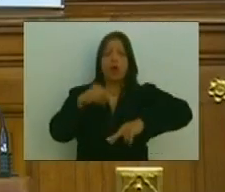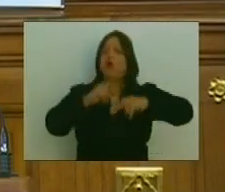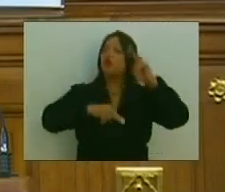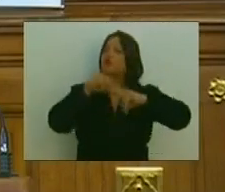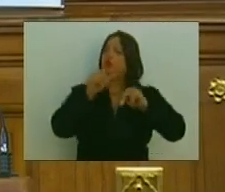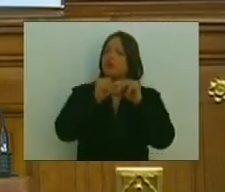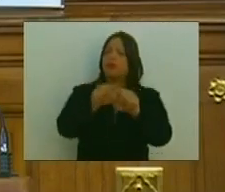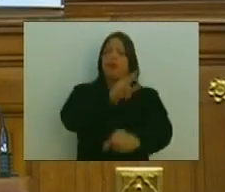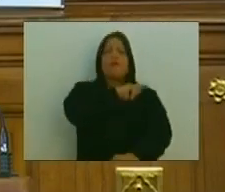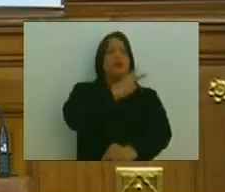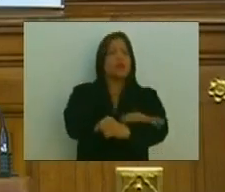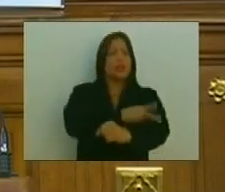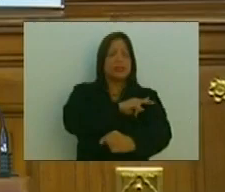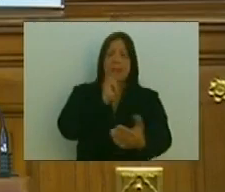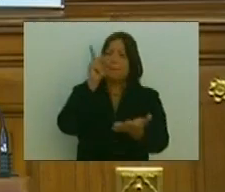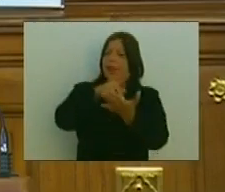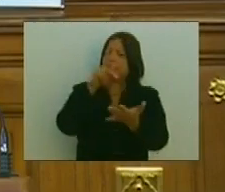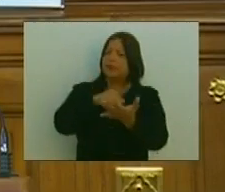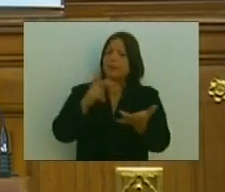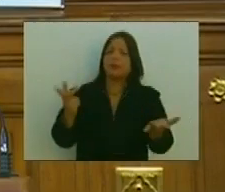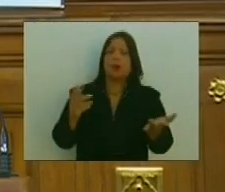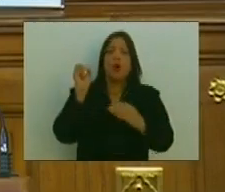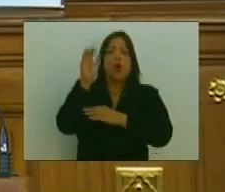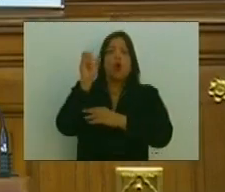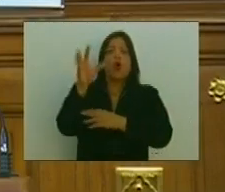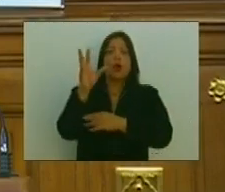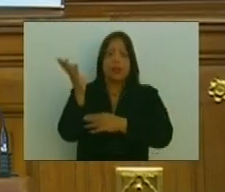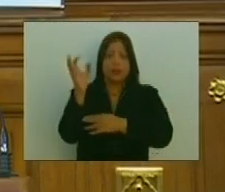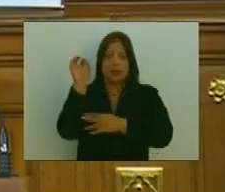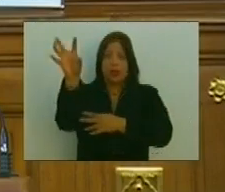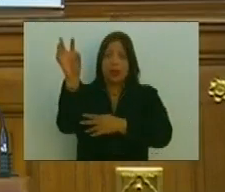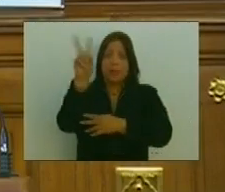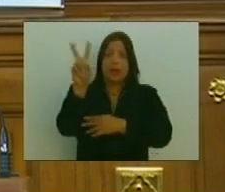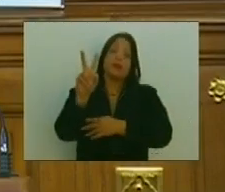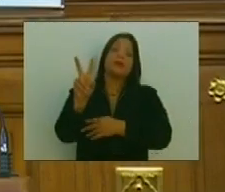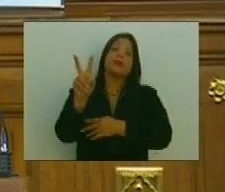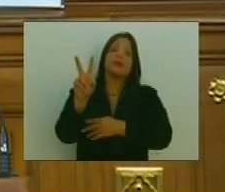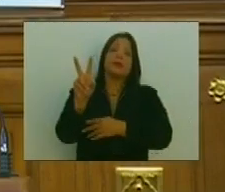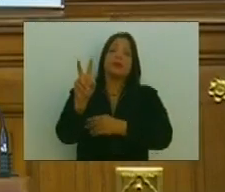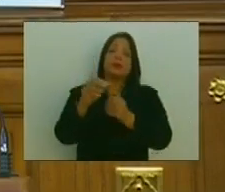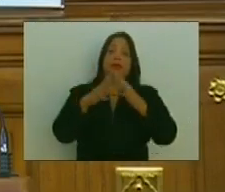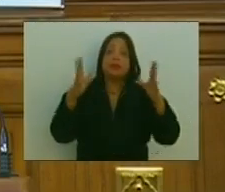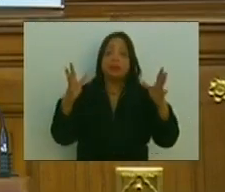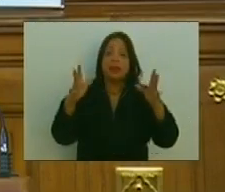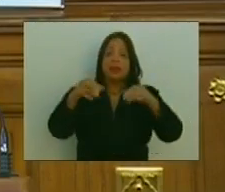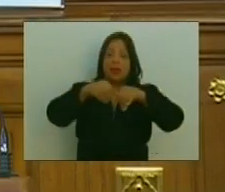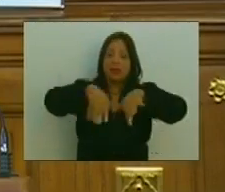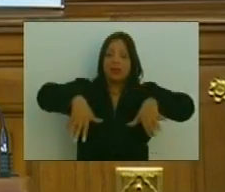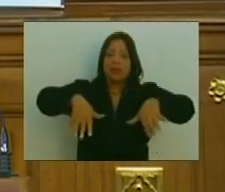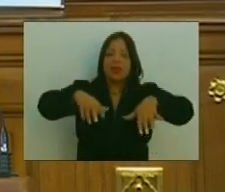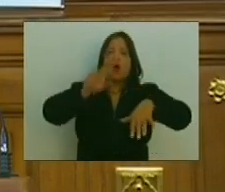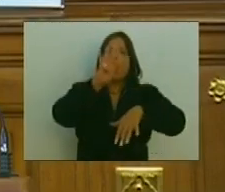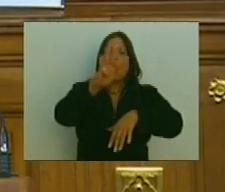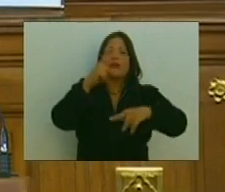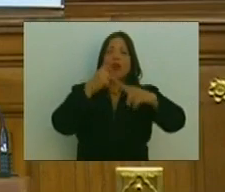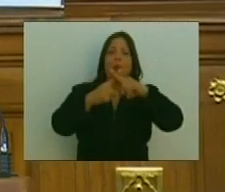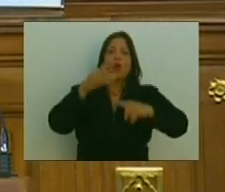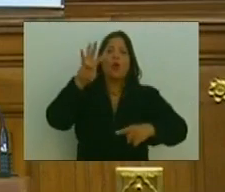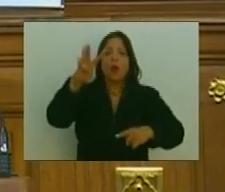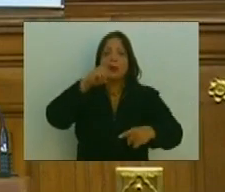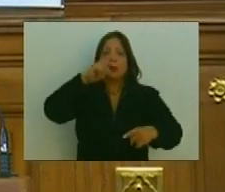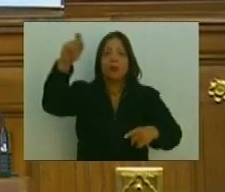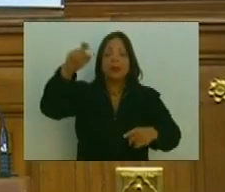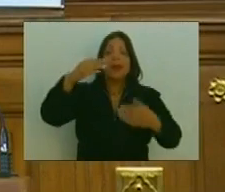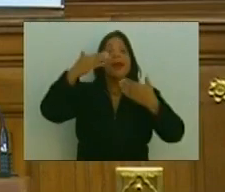seguirse fortaleciendo esa participación en el Congreso de la Patria. Una de las grandes patas de la maquinaria 4x4 que tiene Nicolás, y